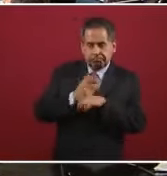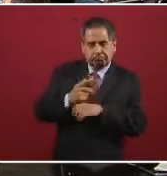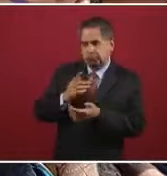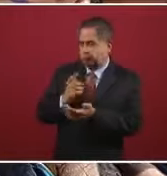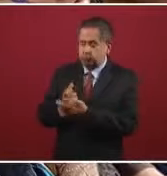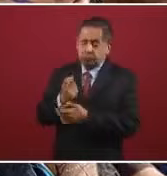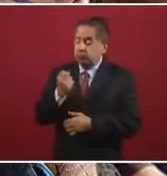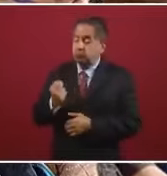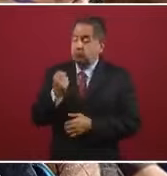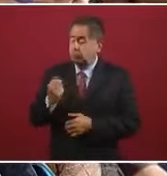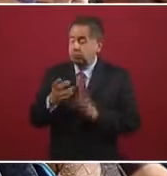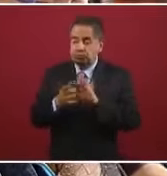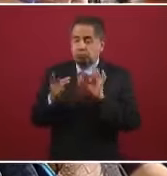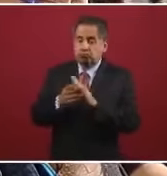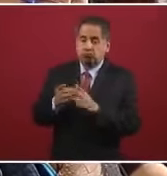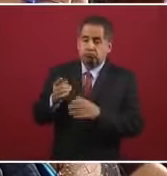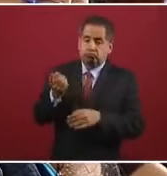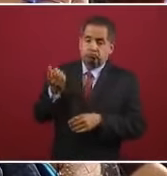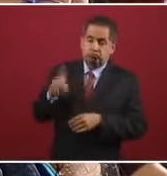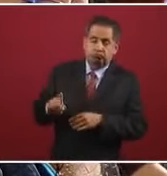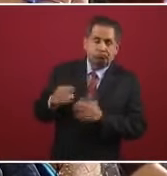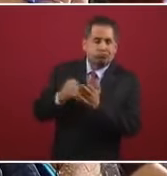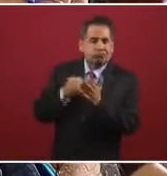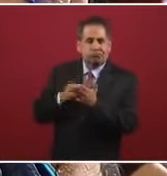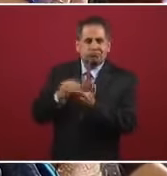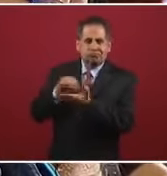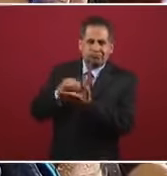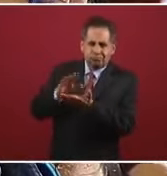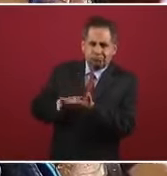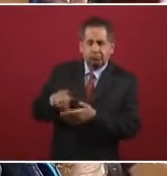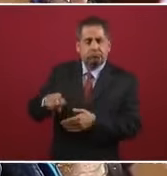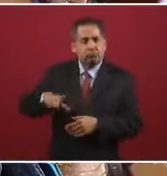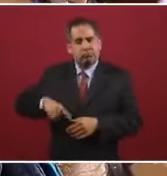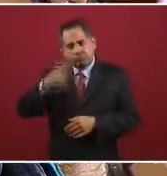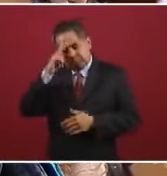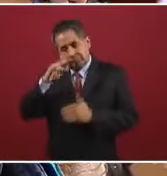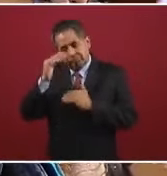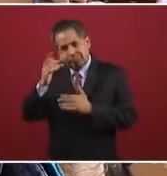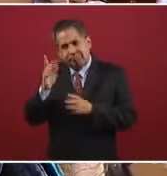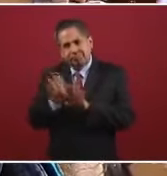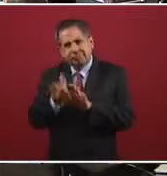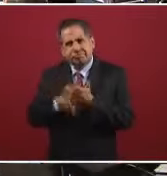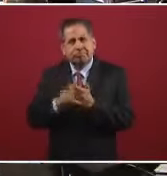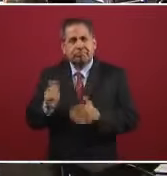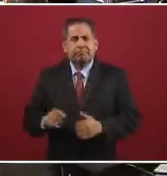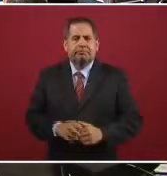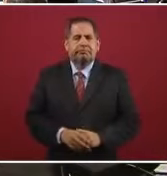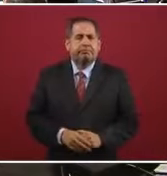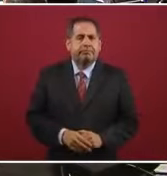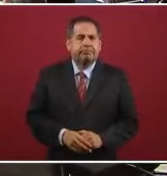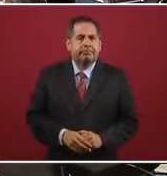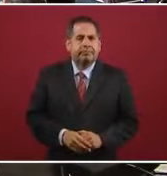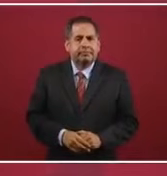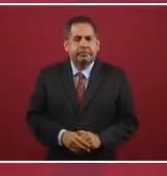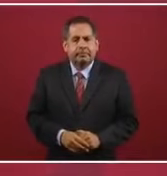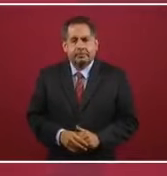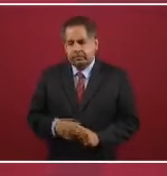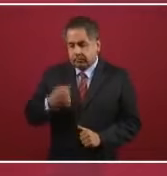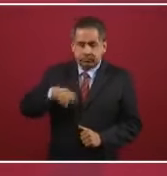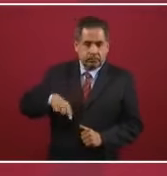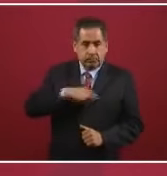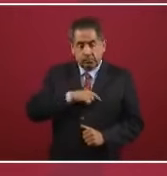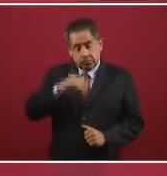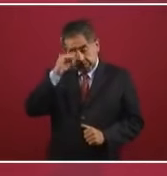la implicación o la imposición de aranceles. ¿Cuáles son las expectativas del Gobierno de México con estos resultados? Bueno, nosotros estamos acreditando